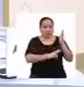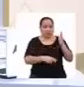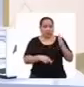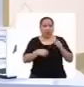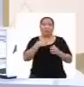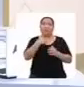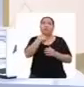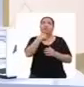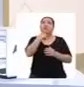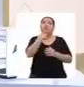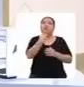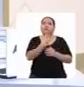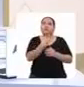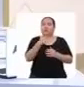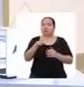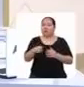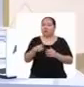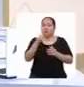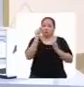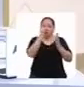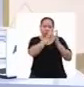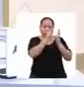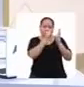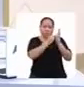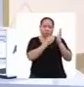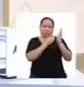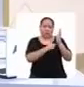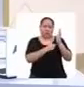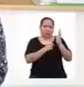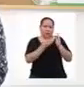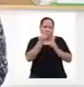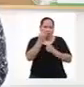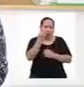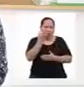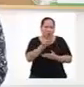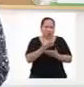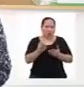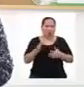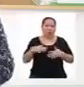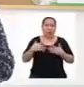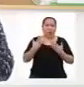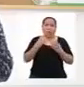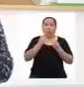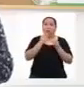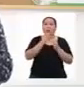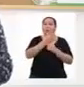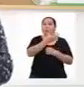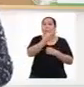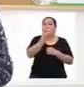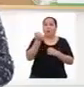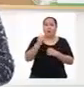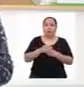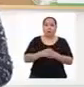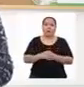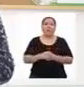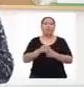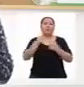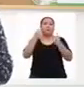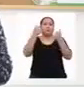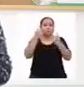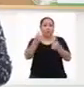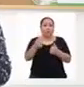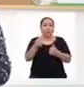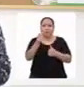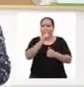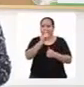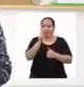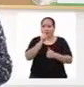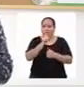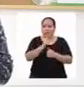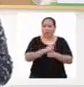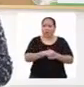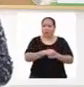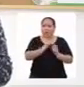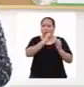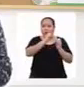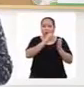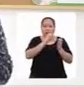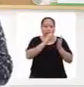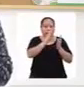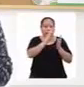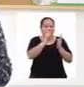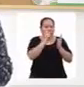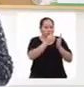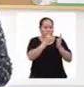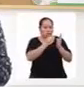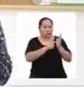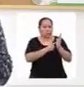he identificado algunas cosas que podemos mejorar. Bien, pero para no dejar pasar ningún detalle, te propongo